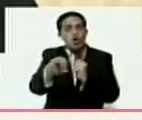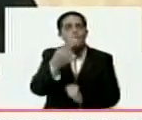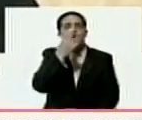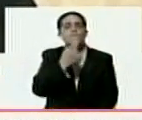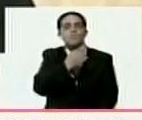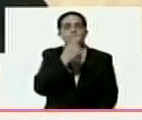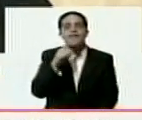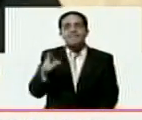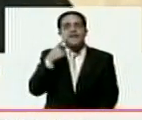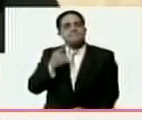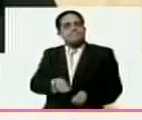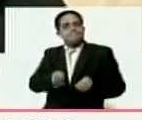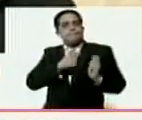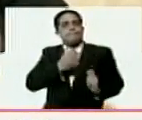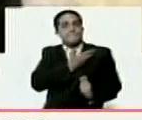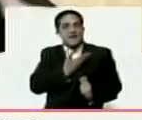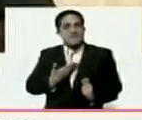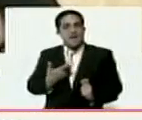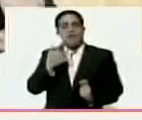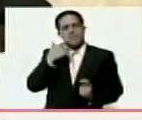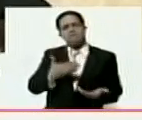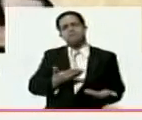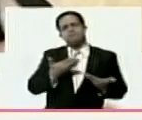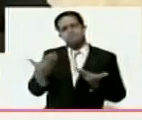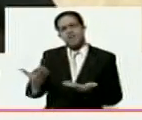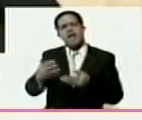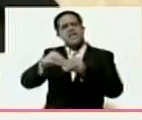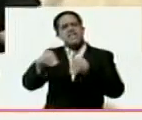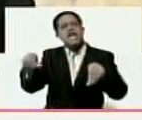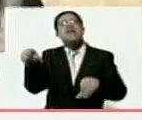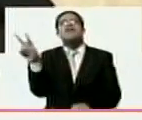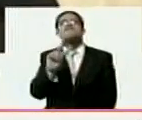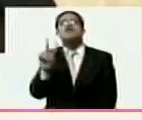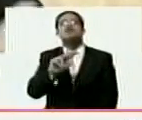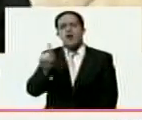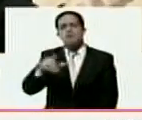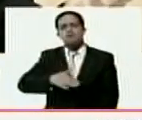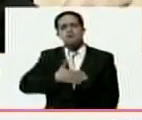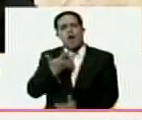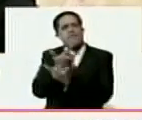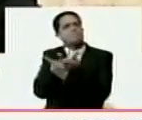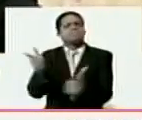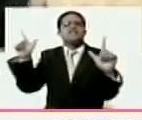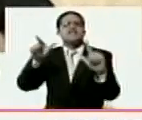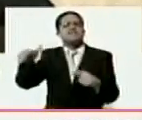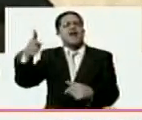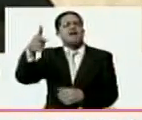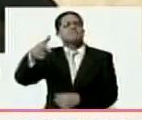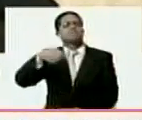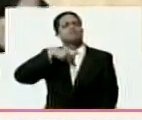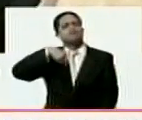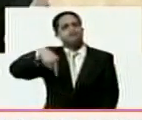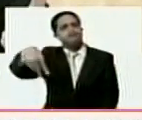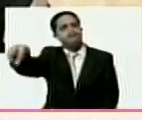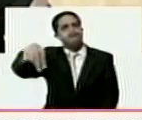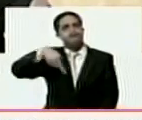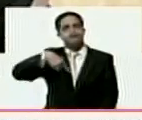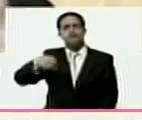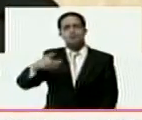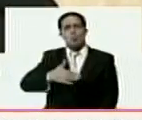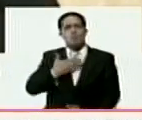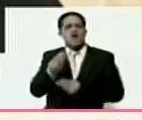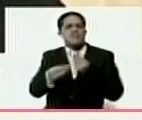ser presidente les iba a dar una franja de territorio en Venezuela para que actuaran libremente y cometieran sus actos